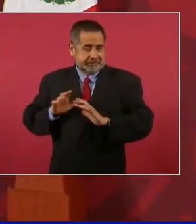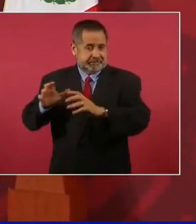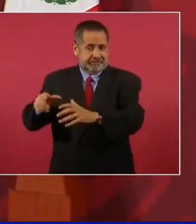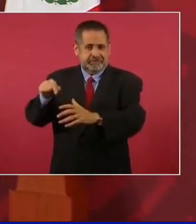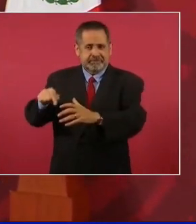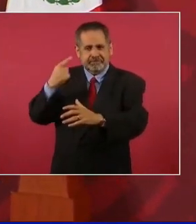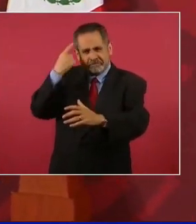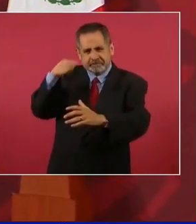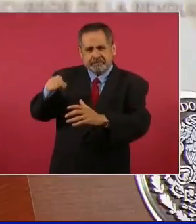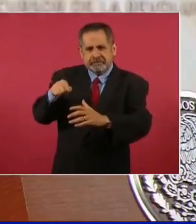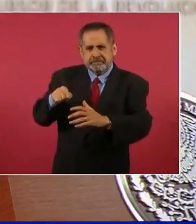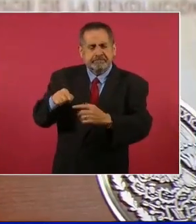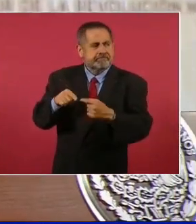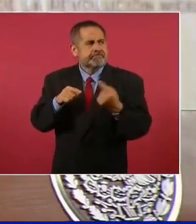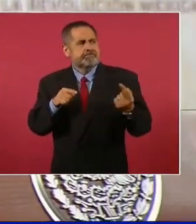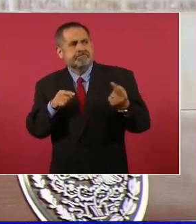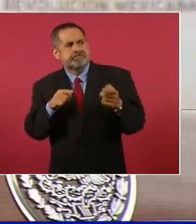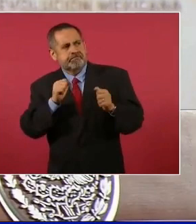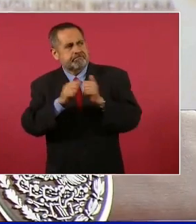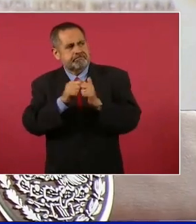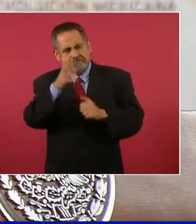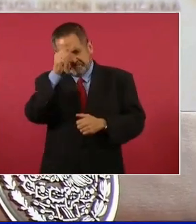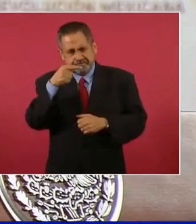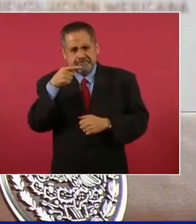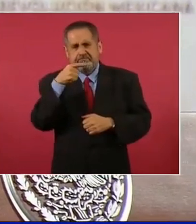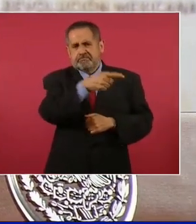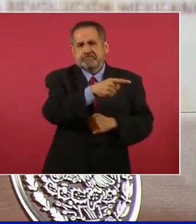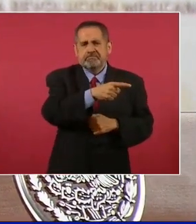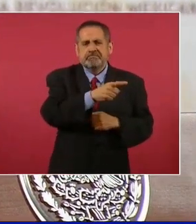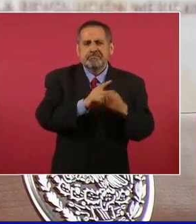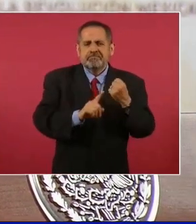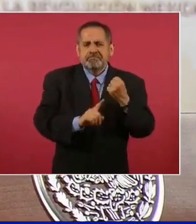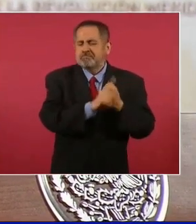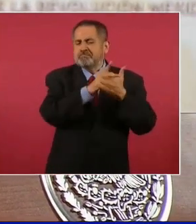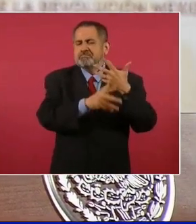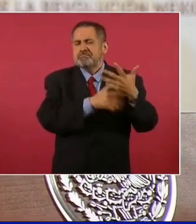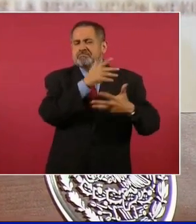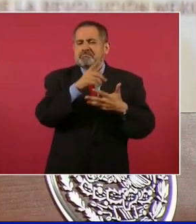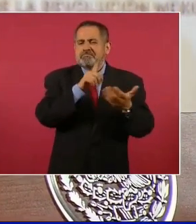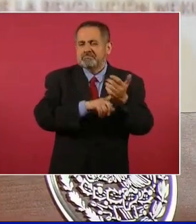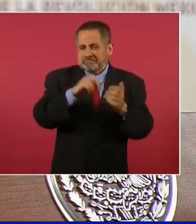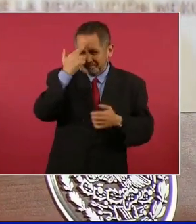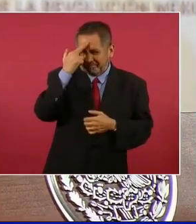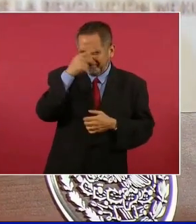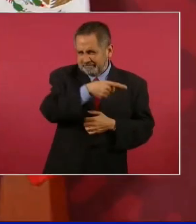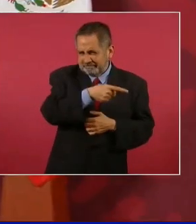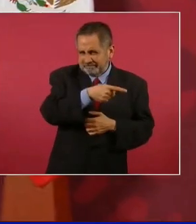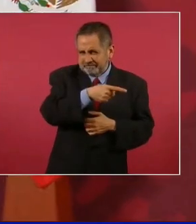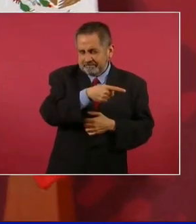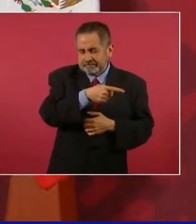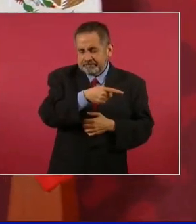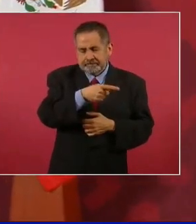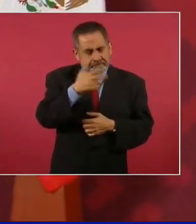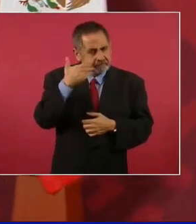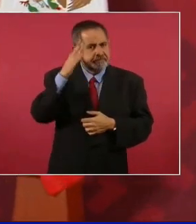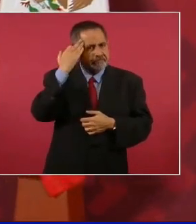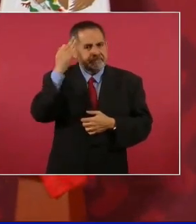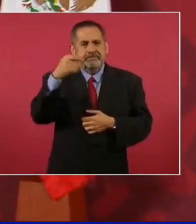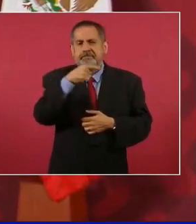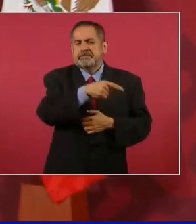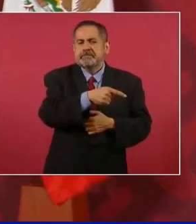para oponerse al golpe de Estado que llevó a